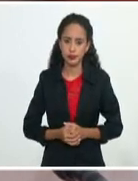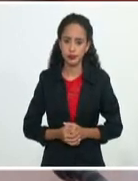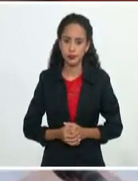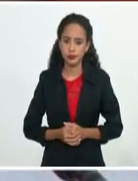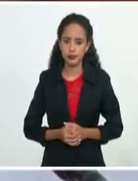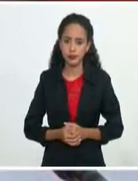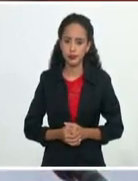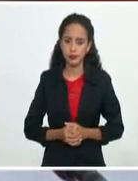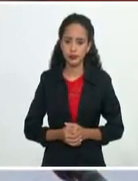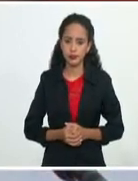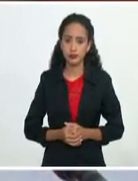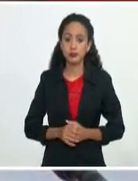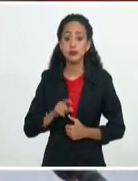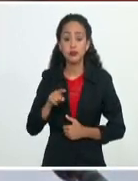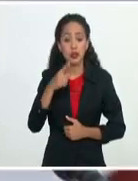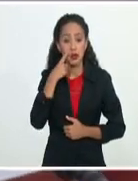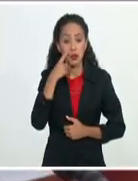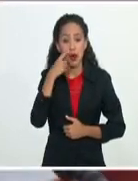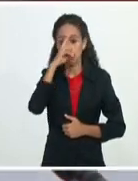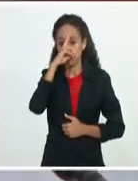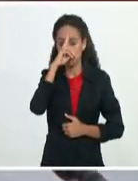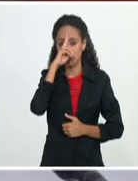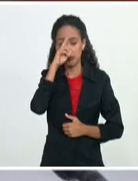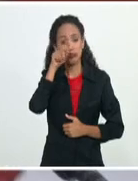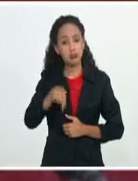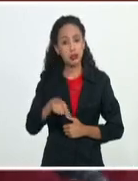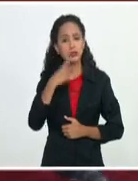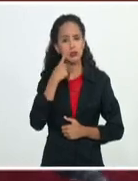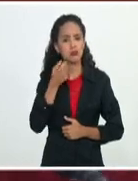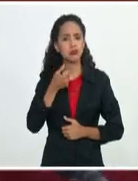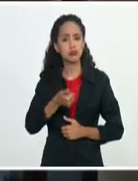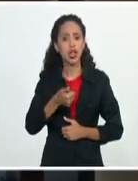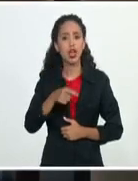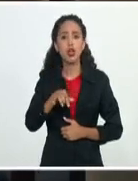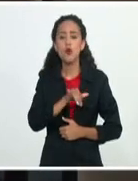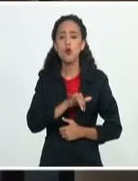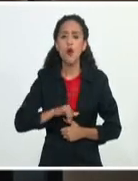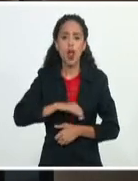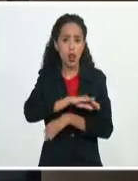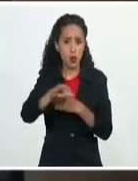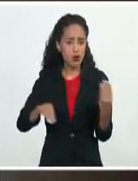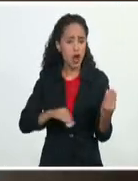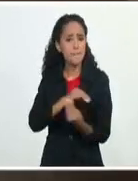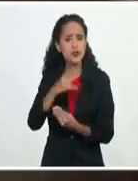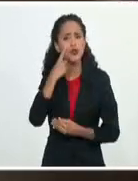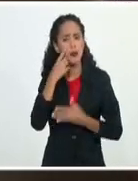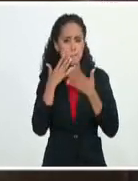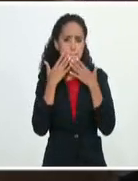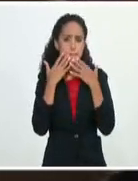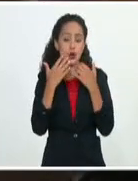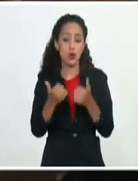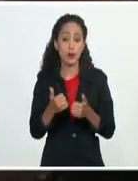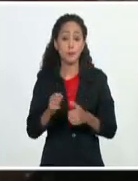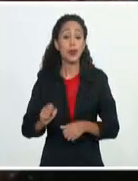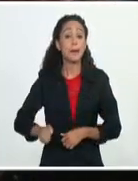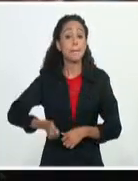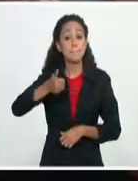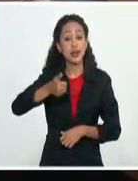proyectan los beneficios clínicos esperados con los cambios introducidos. El presidente cubano llamó a reforzar la exigencia